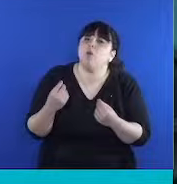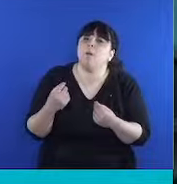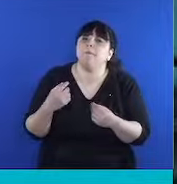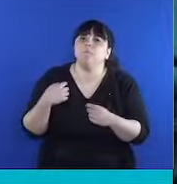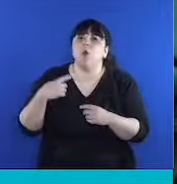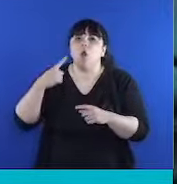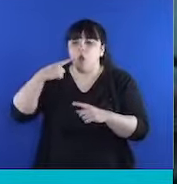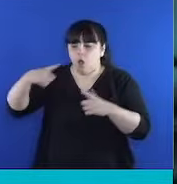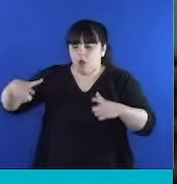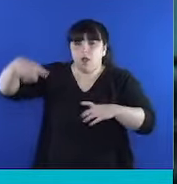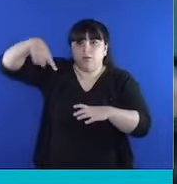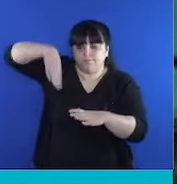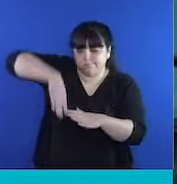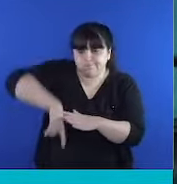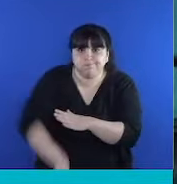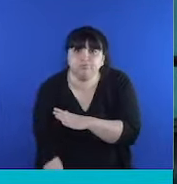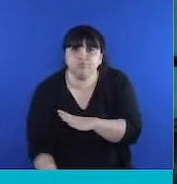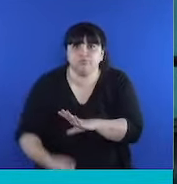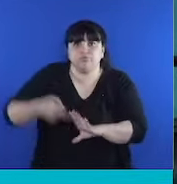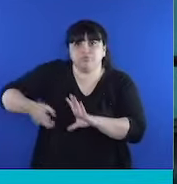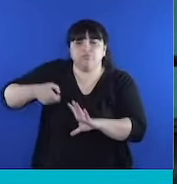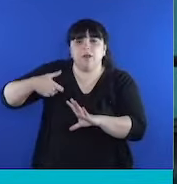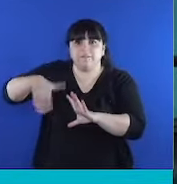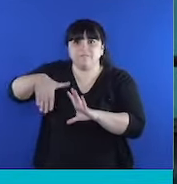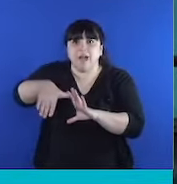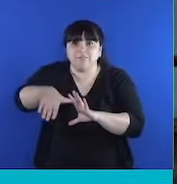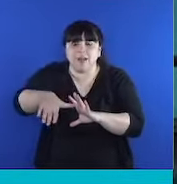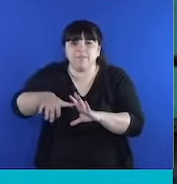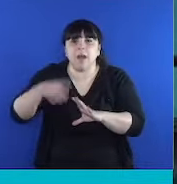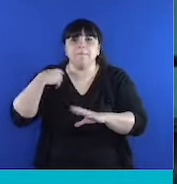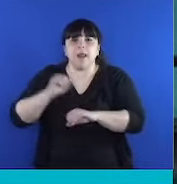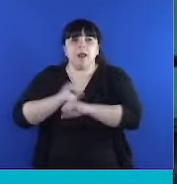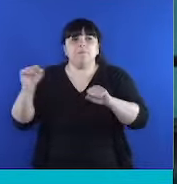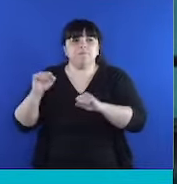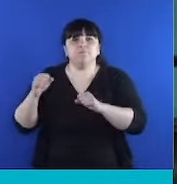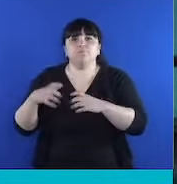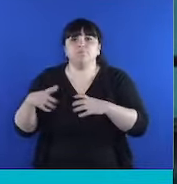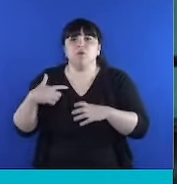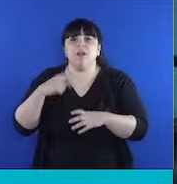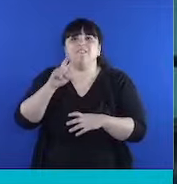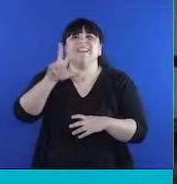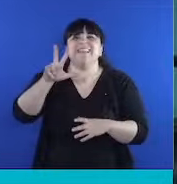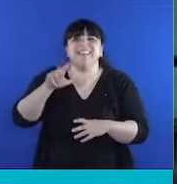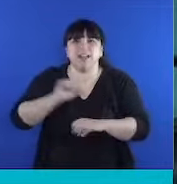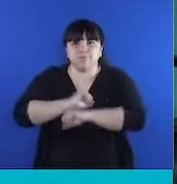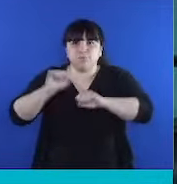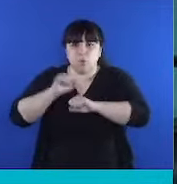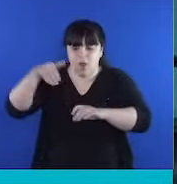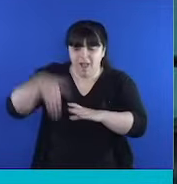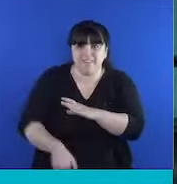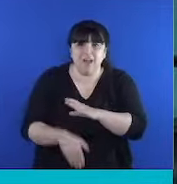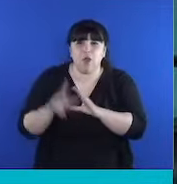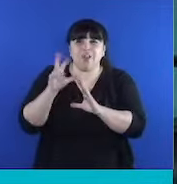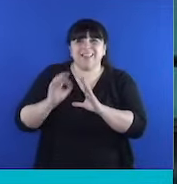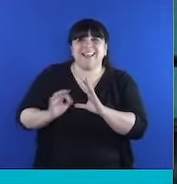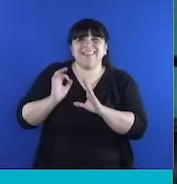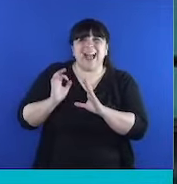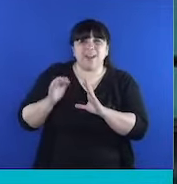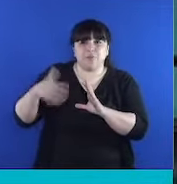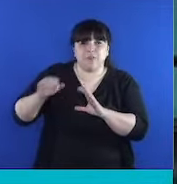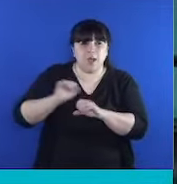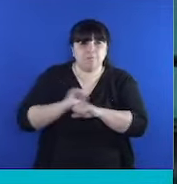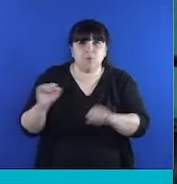exploración offshore que van a llevar a cabo para explotar 23 pozos por 30 años